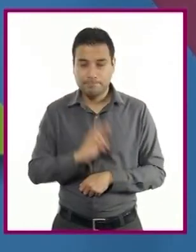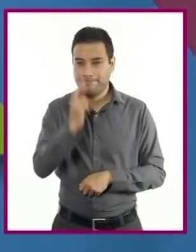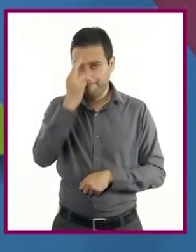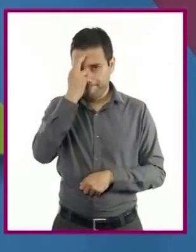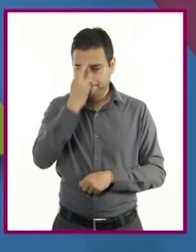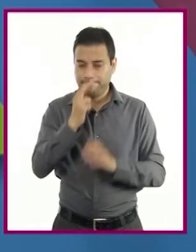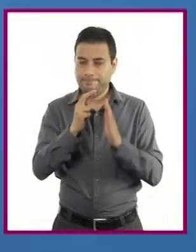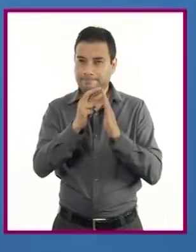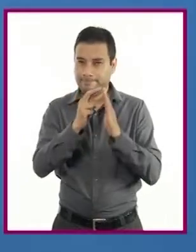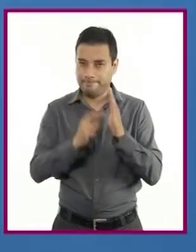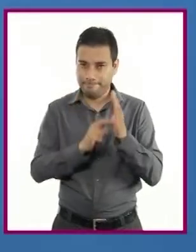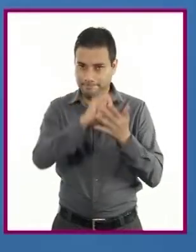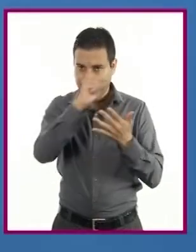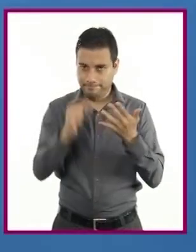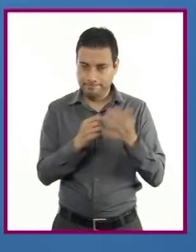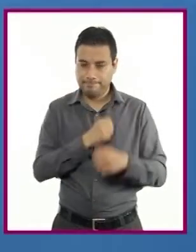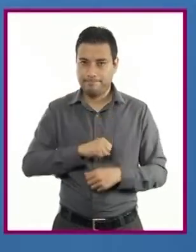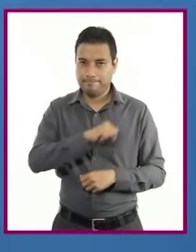prevención sanitarias.